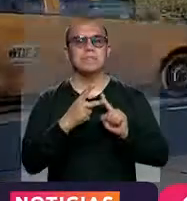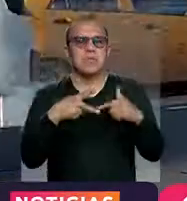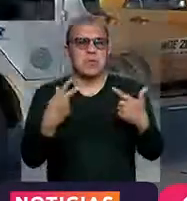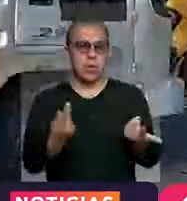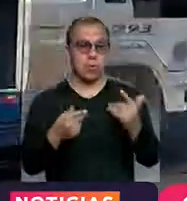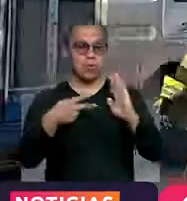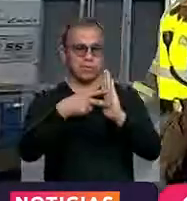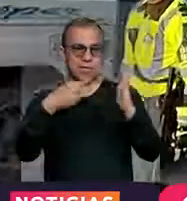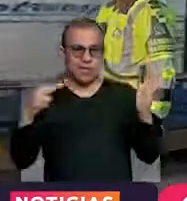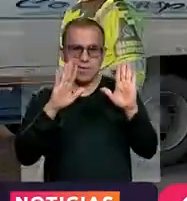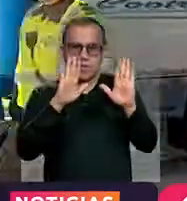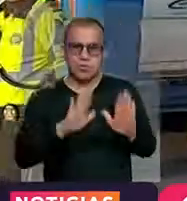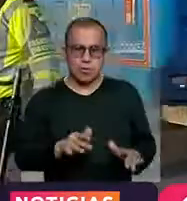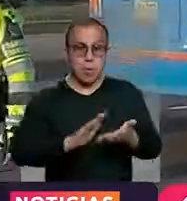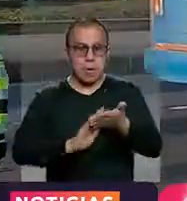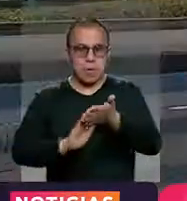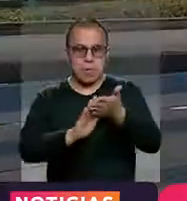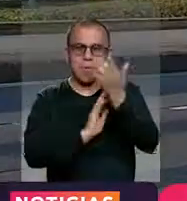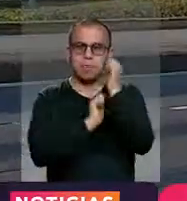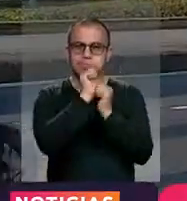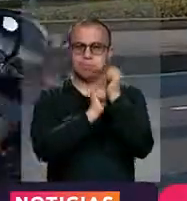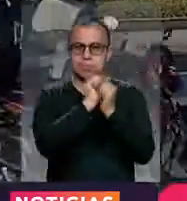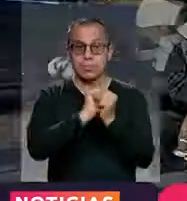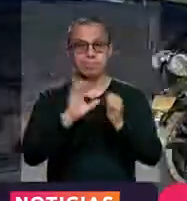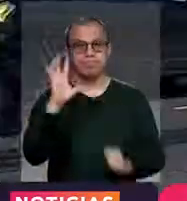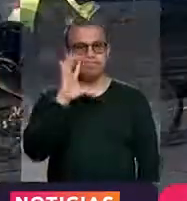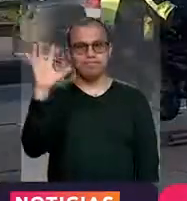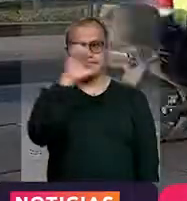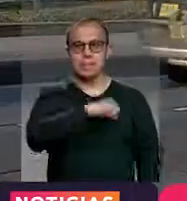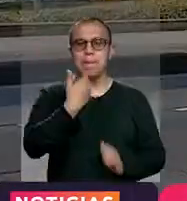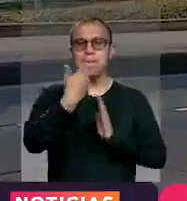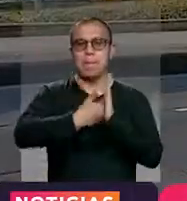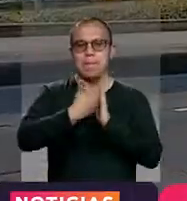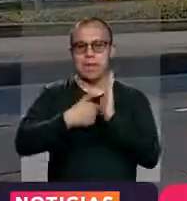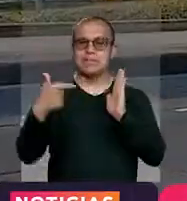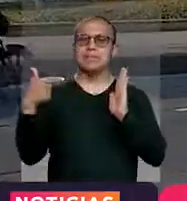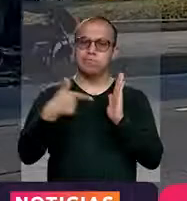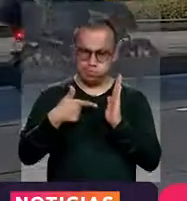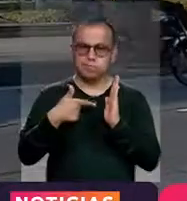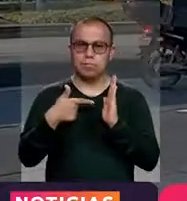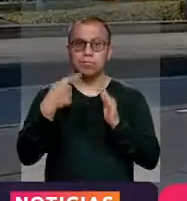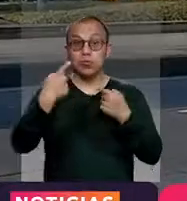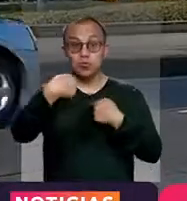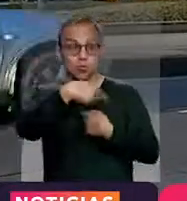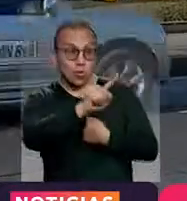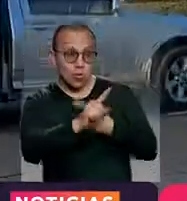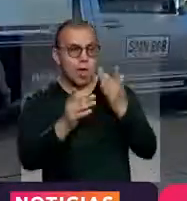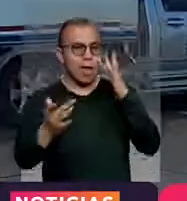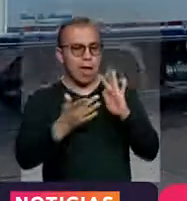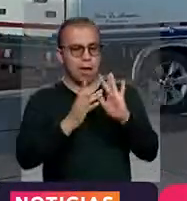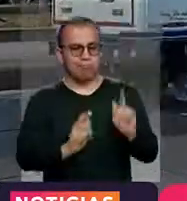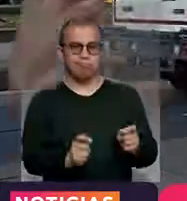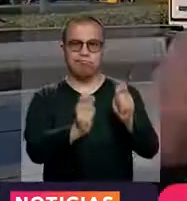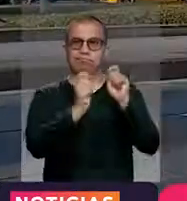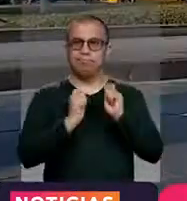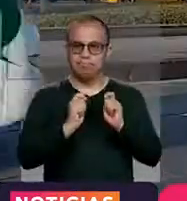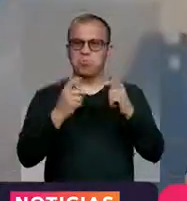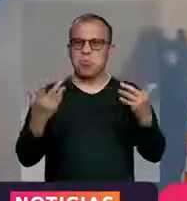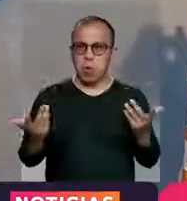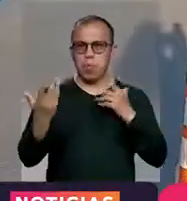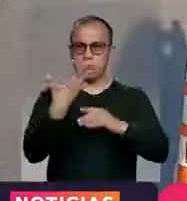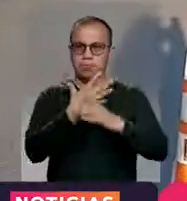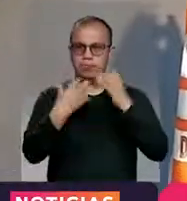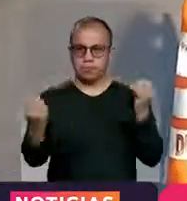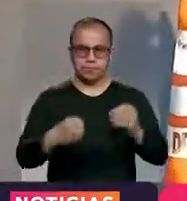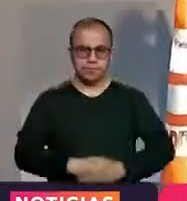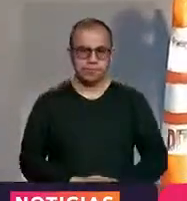condiciones técnicas, mecánicas y obviamente la documentación suya para poder salir a la vía.